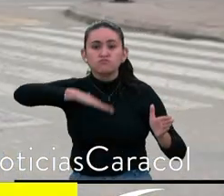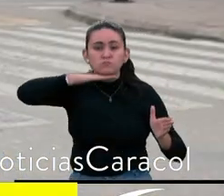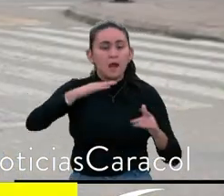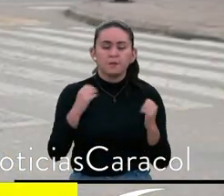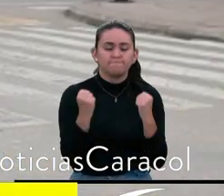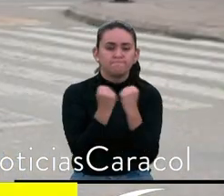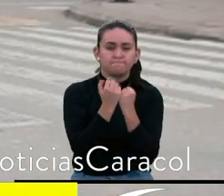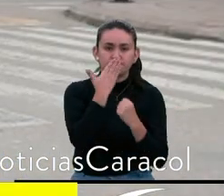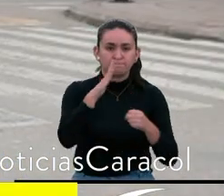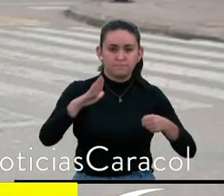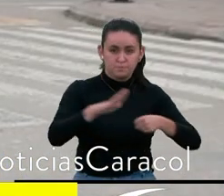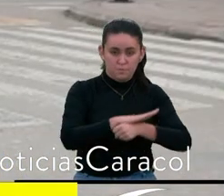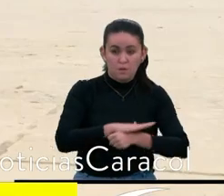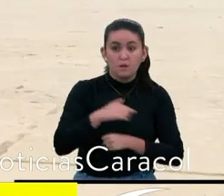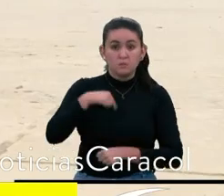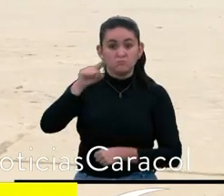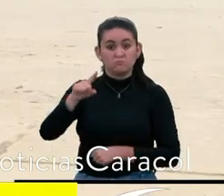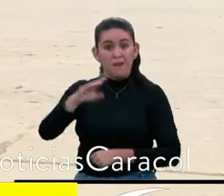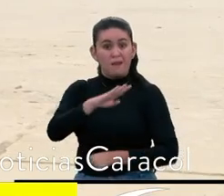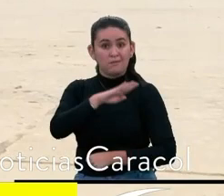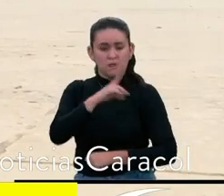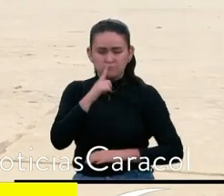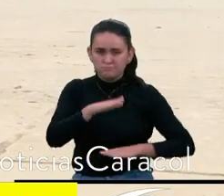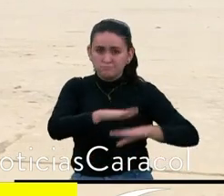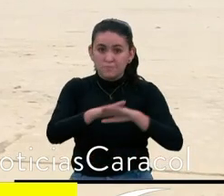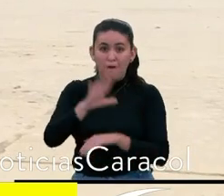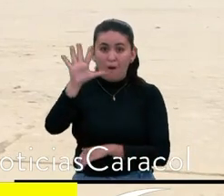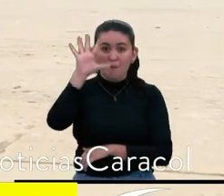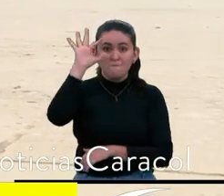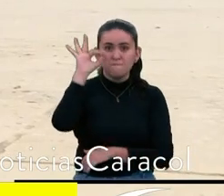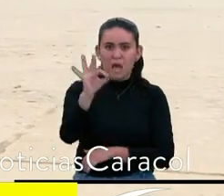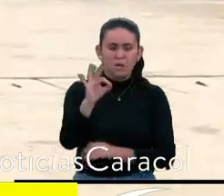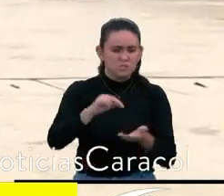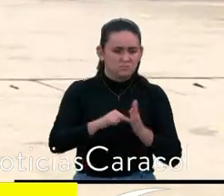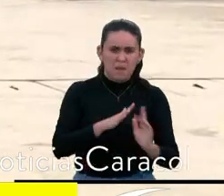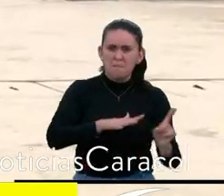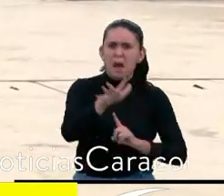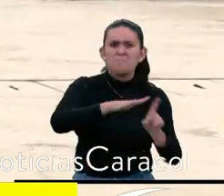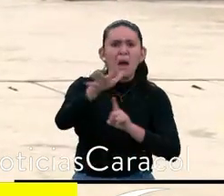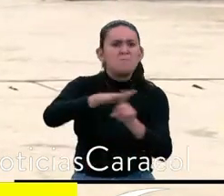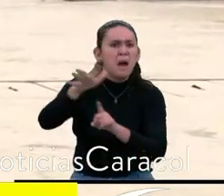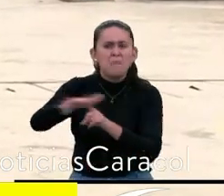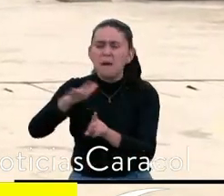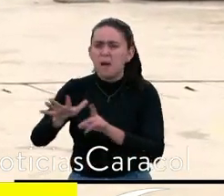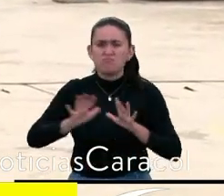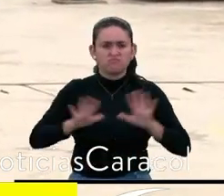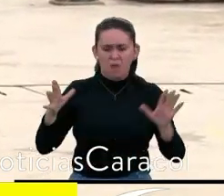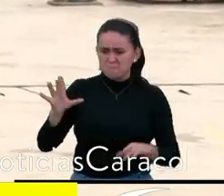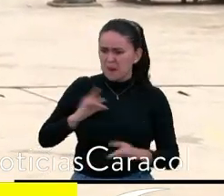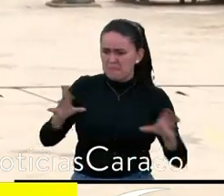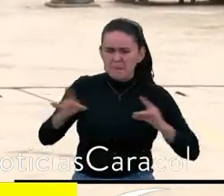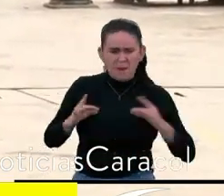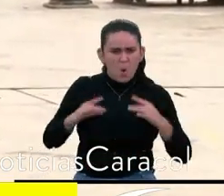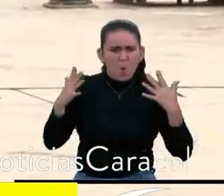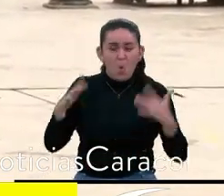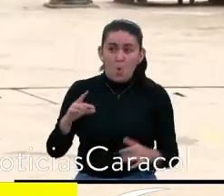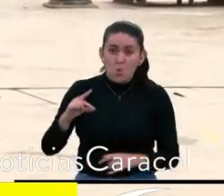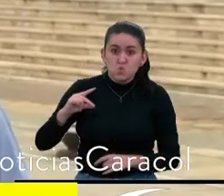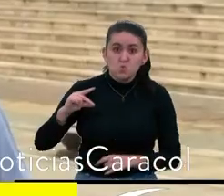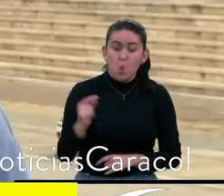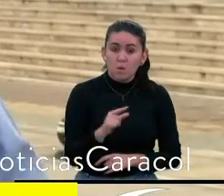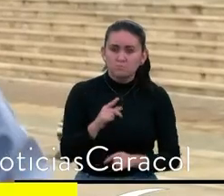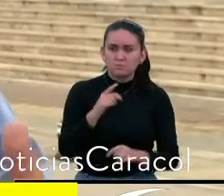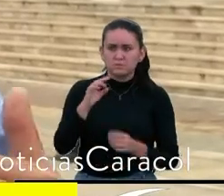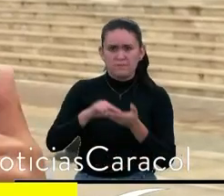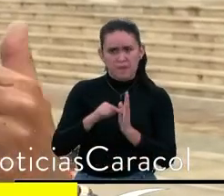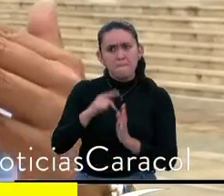de la ciudad afirmó que el virus en esta zona del país no está teniendo piedad con las personas que se han contagiado las últimas semanas. Es un virus mucho más